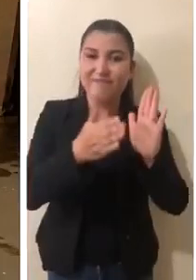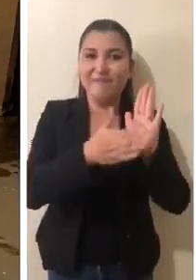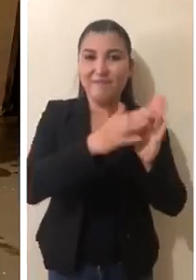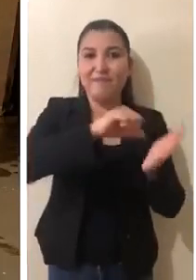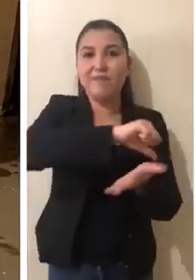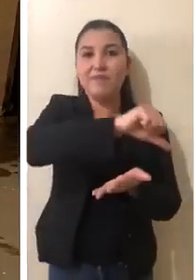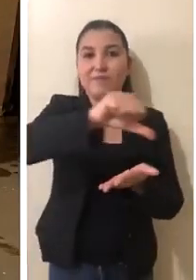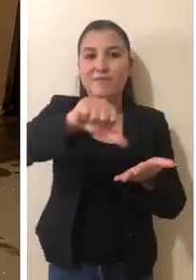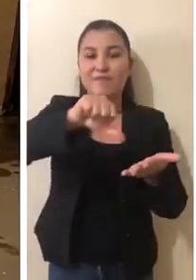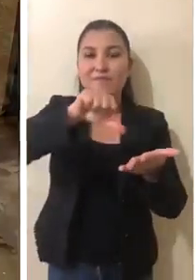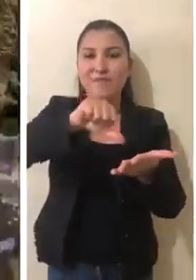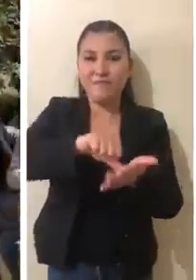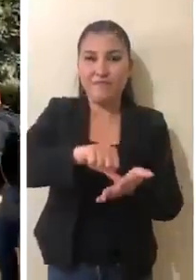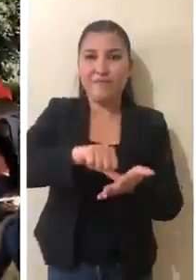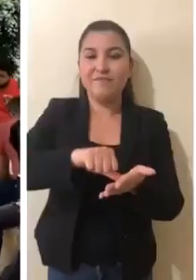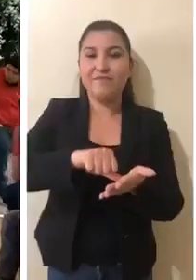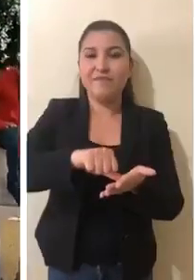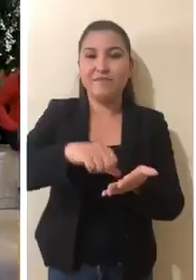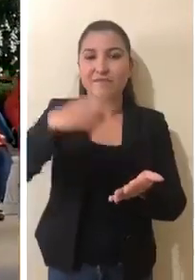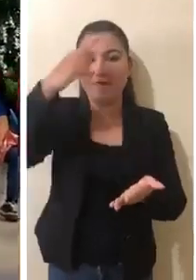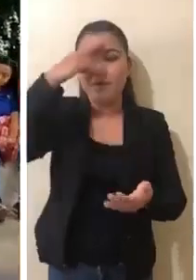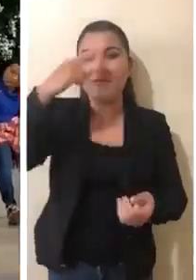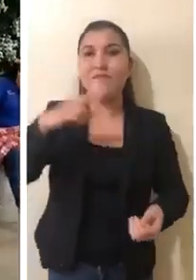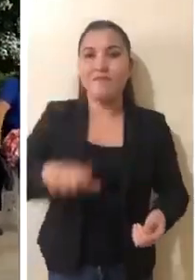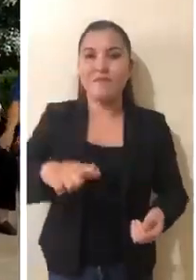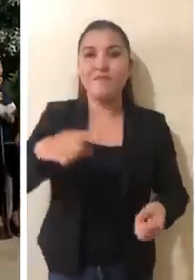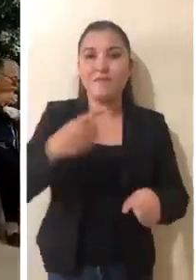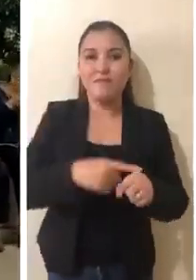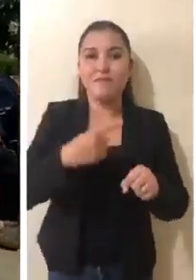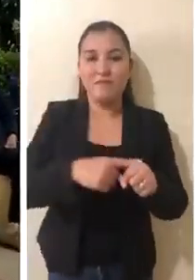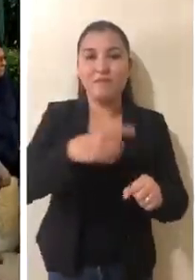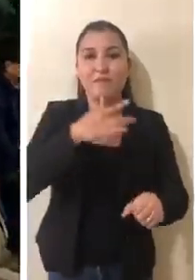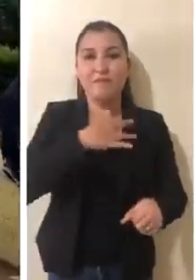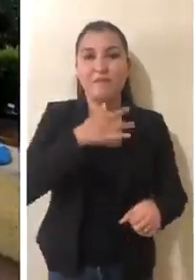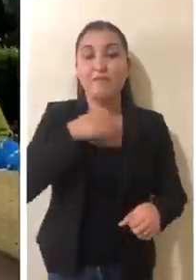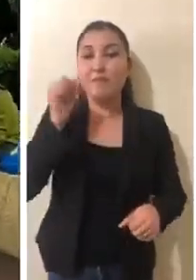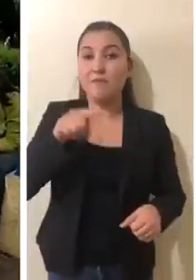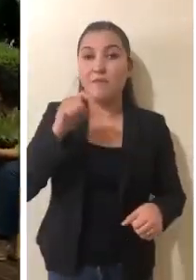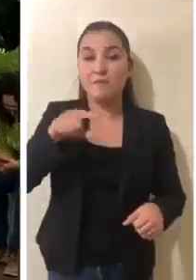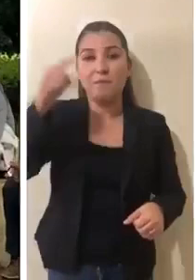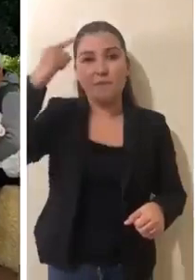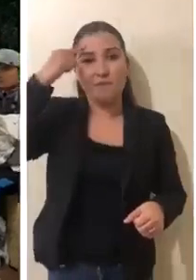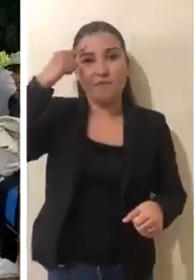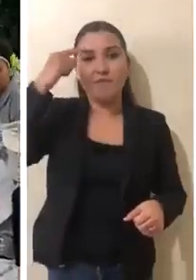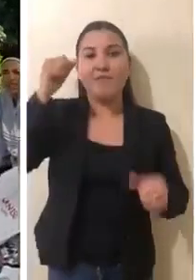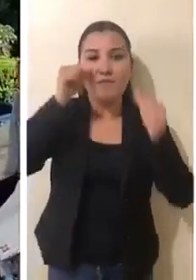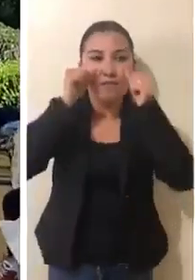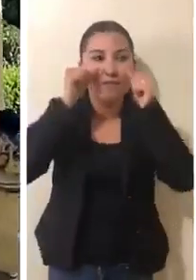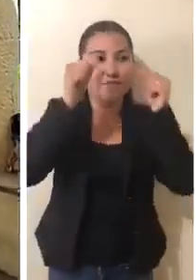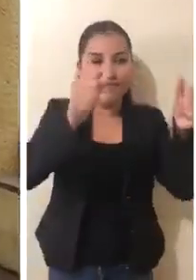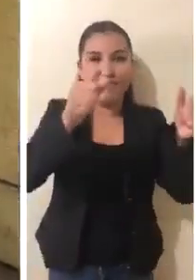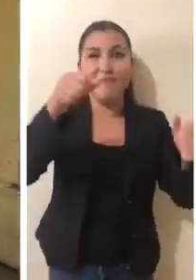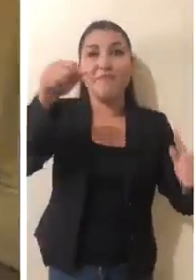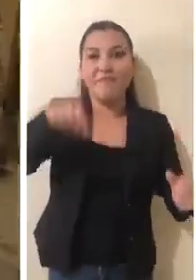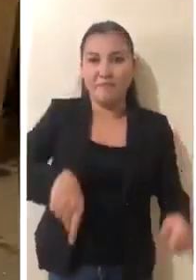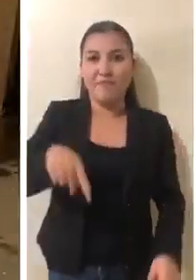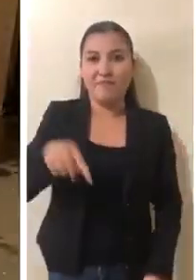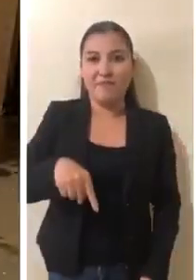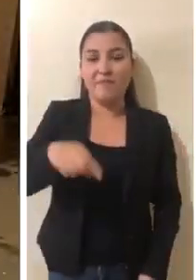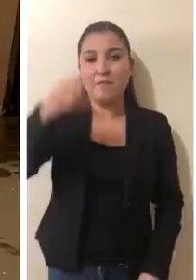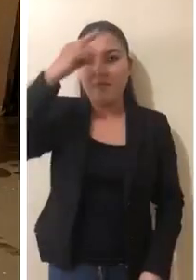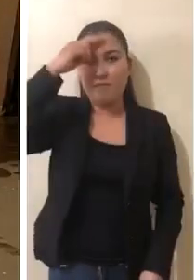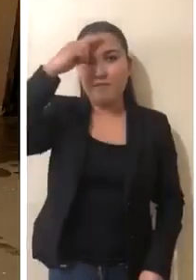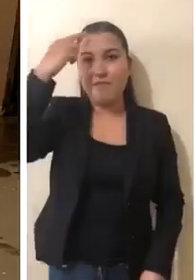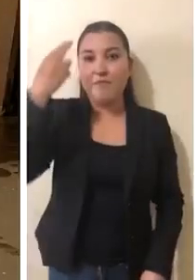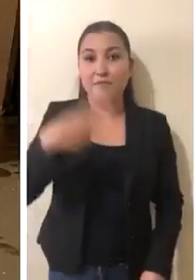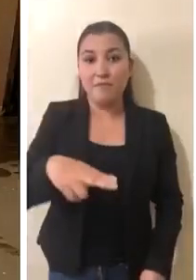para atender los padecimientos del corazón y del cerebro. La principal causa de muerte de los mexicanos son